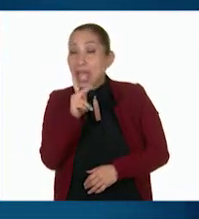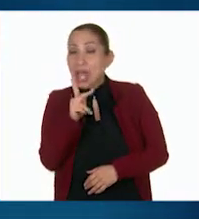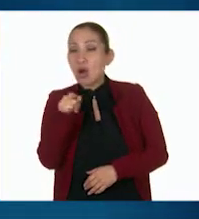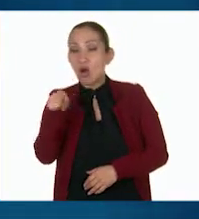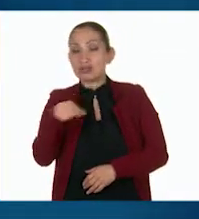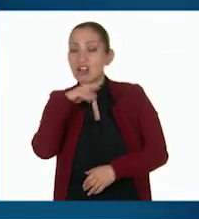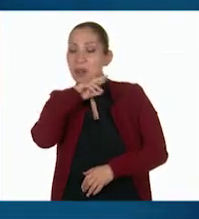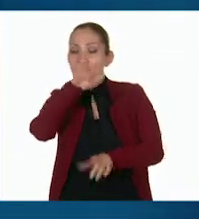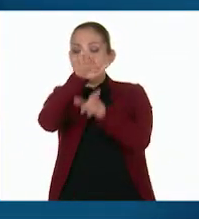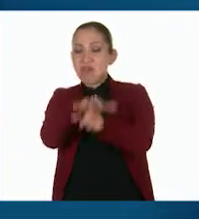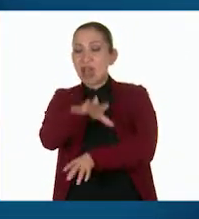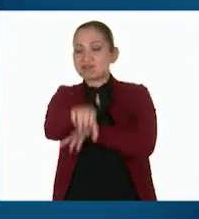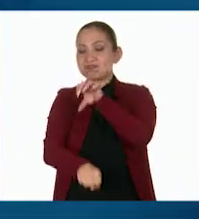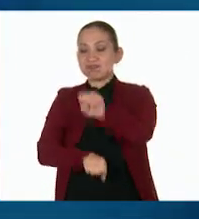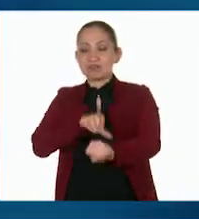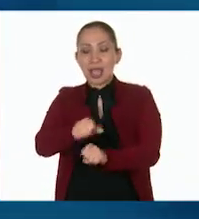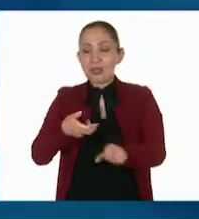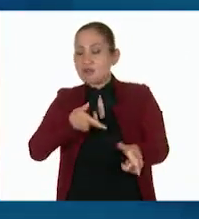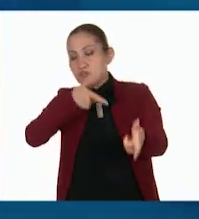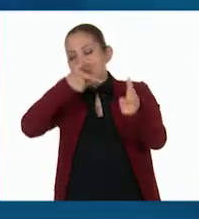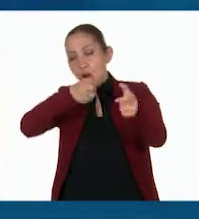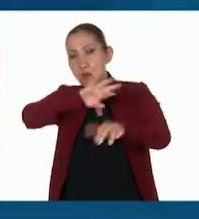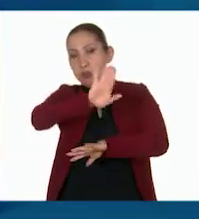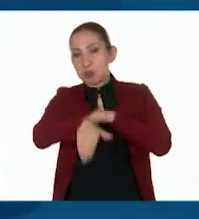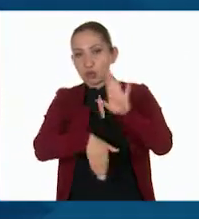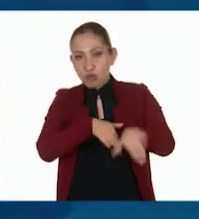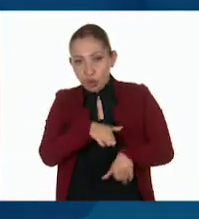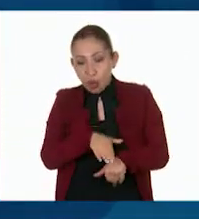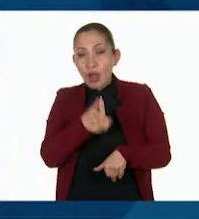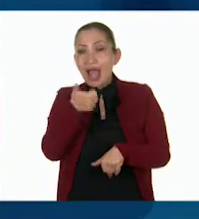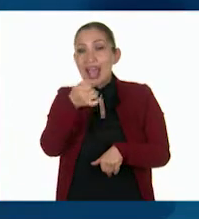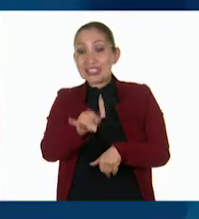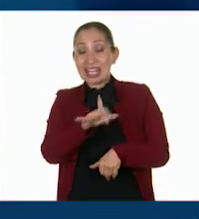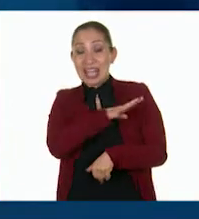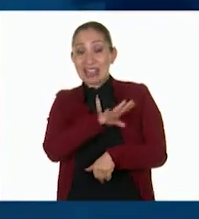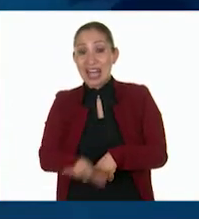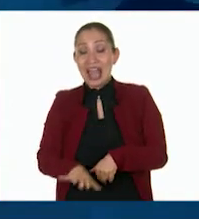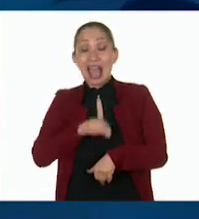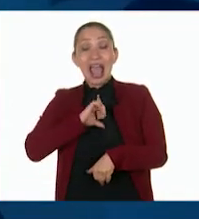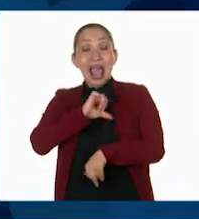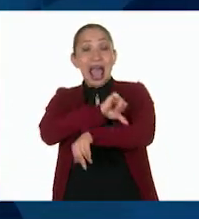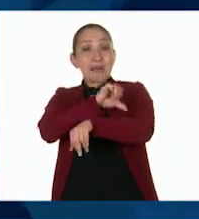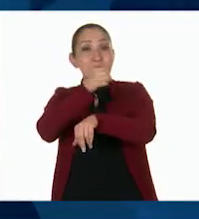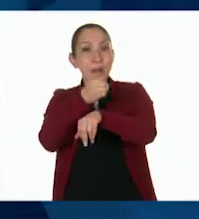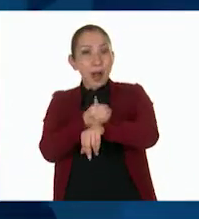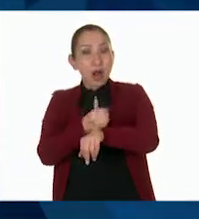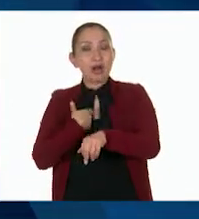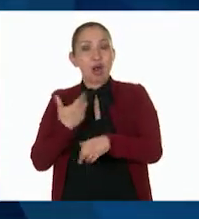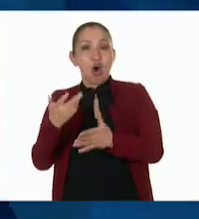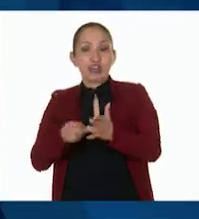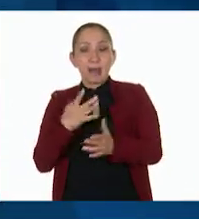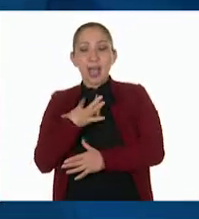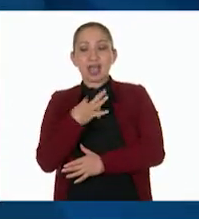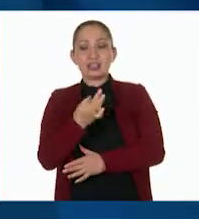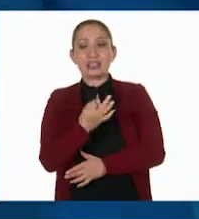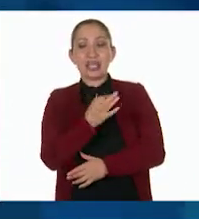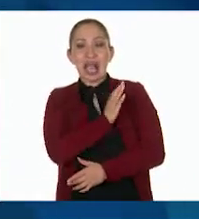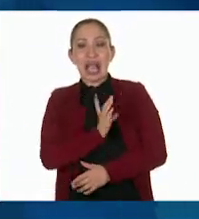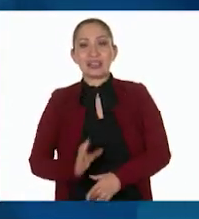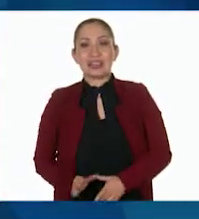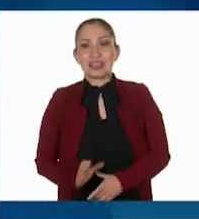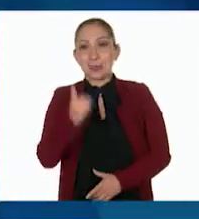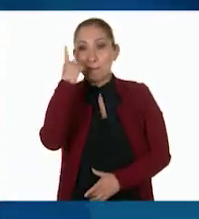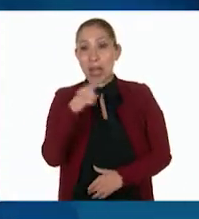fueron rápidamente capturados y fusilados. De esta manera, el general Álvaro Obregón logró reelegirse como candidato